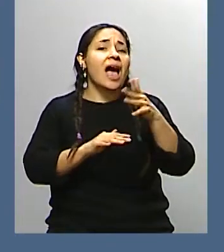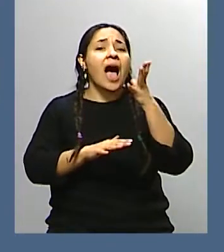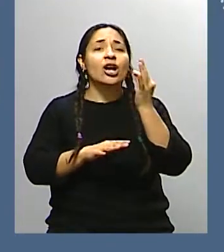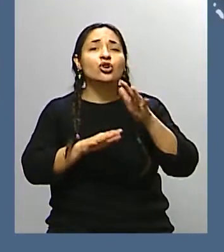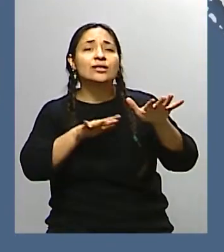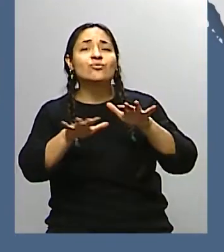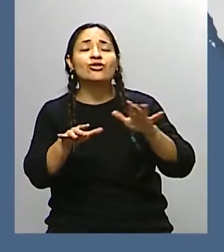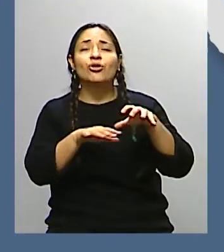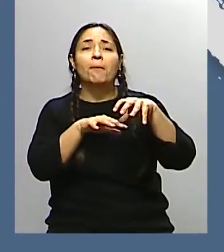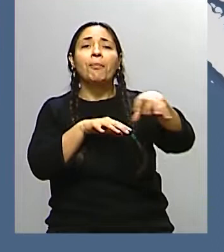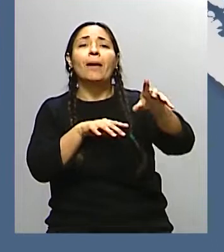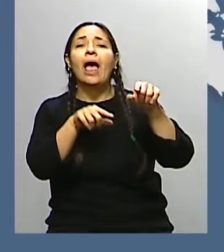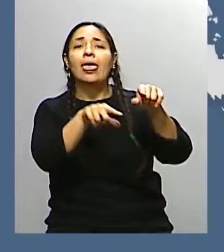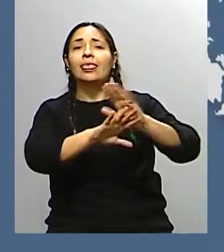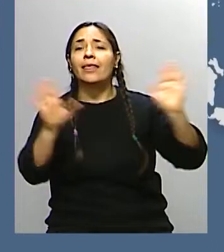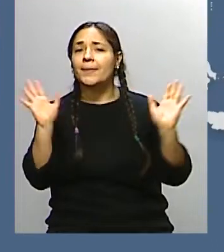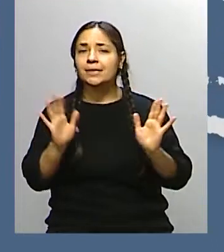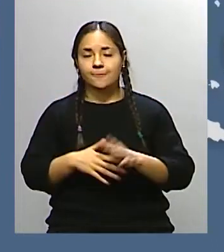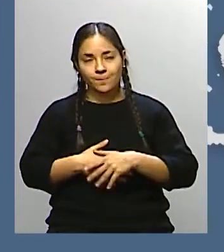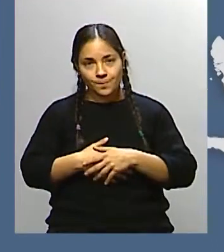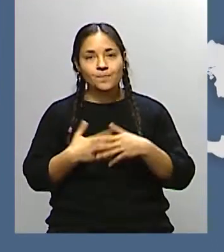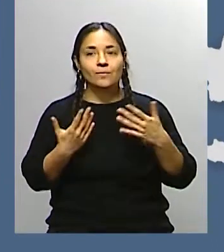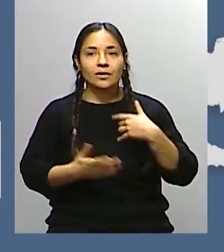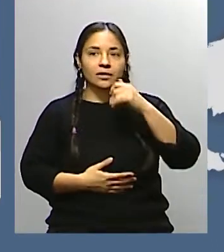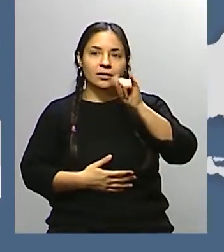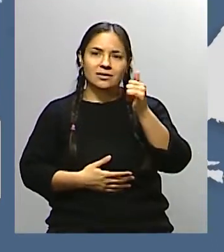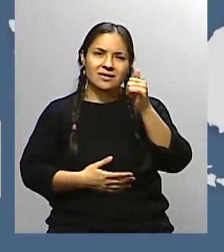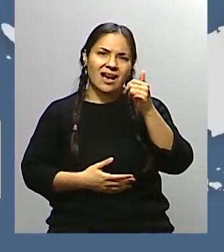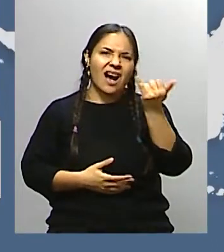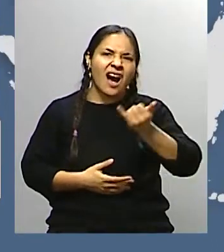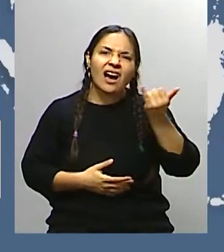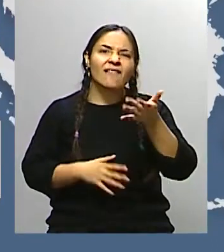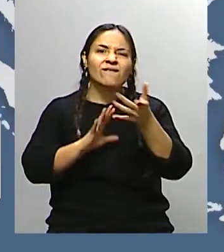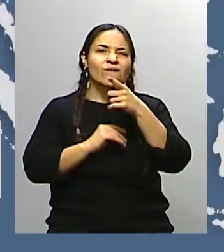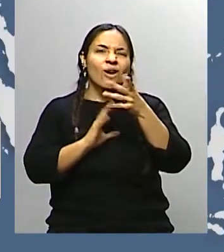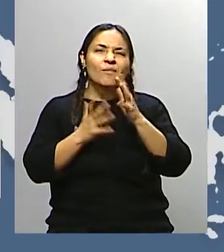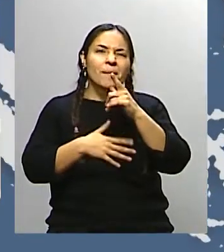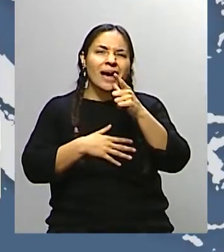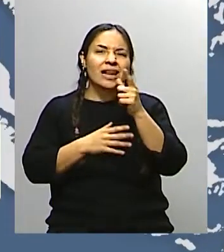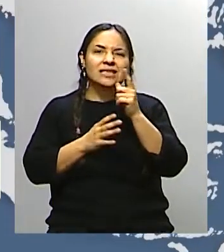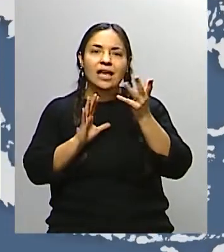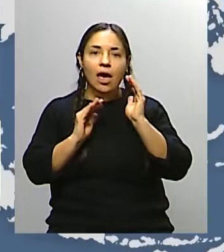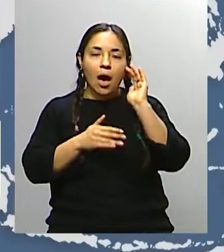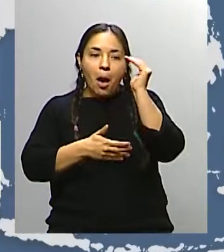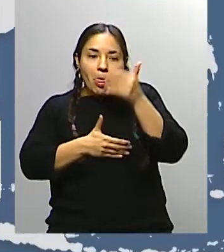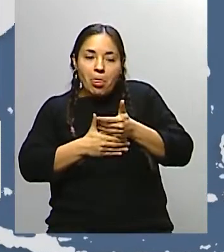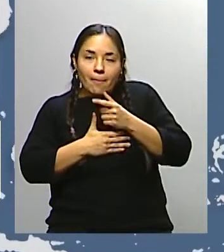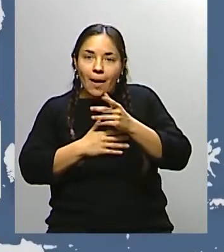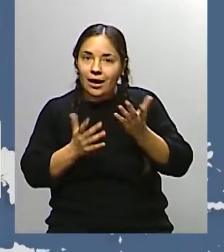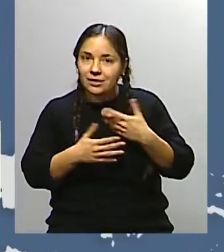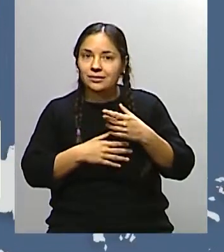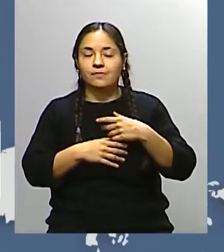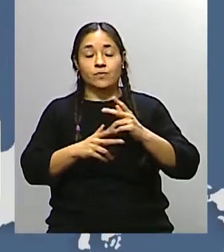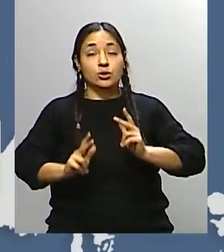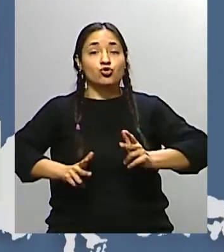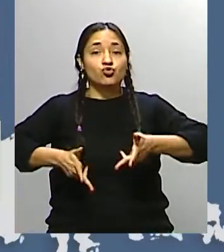¿no? Sí, yo creo que tenemos un fenómeno de burbuja. Las grandes ciudades vivimos